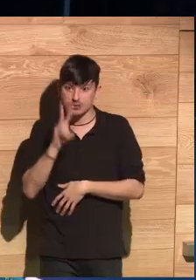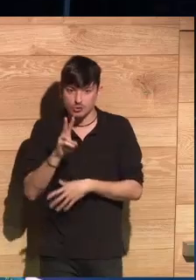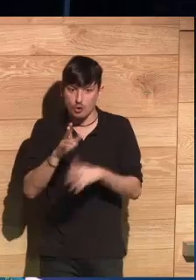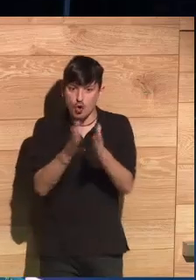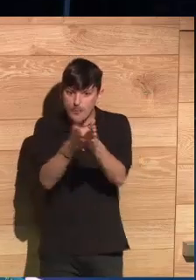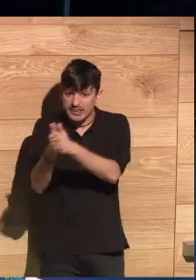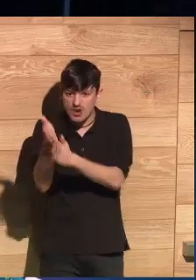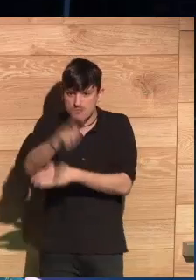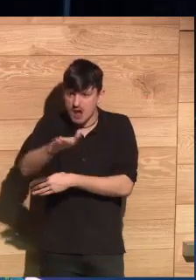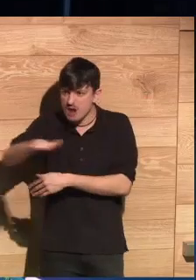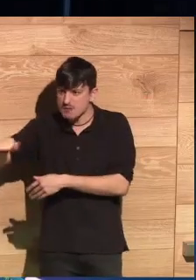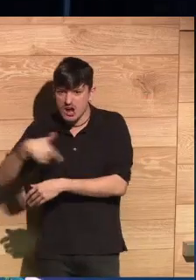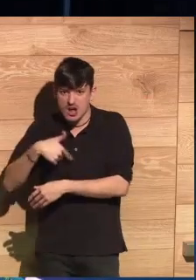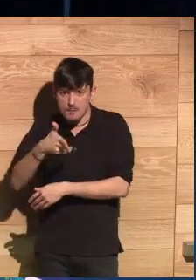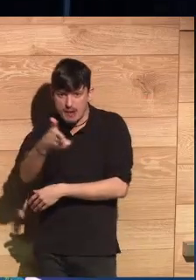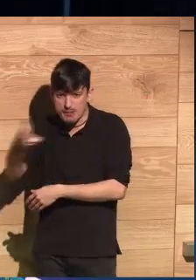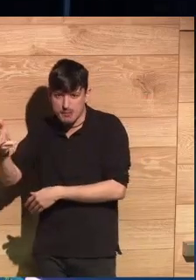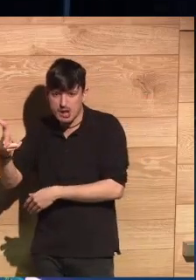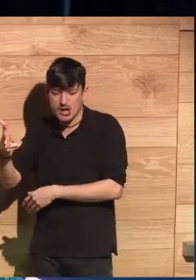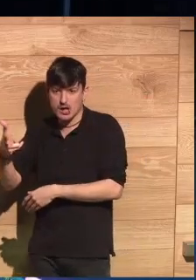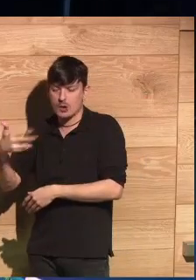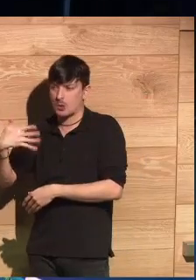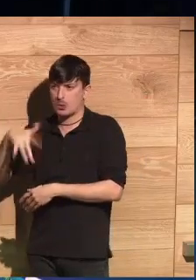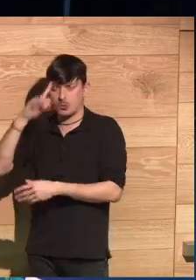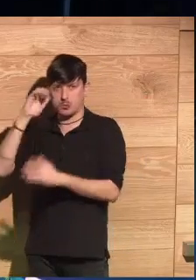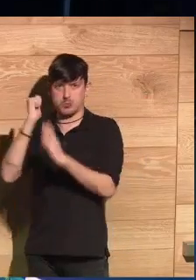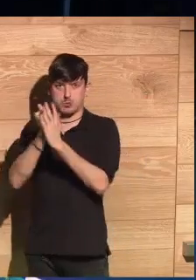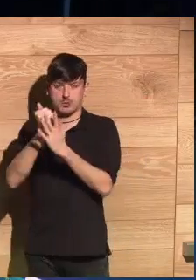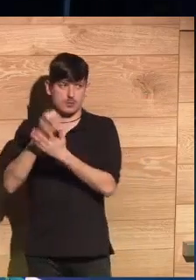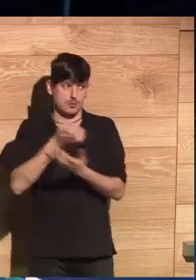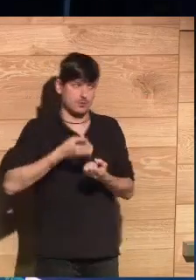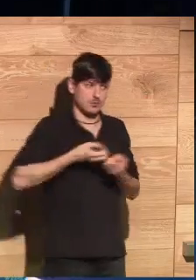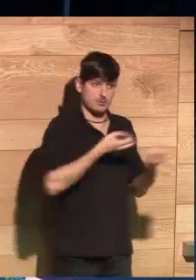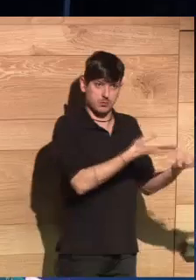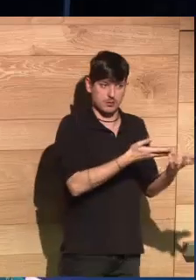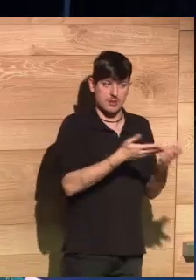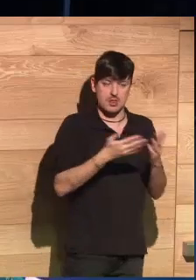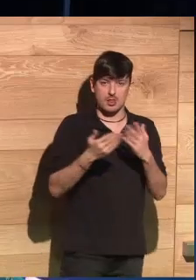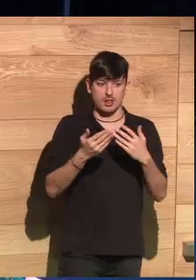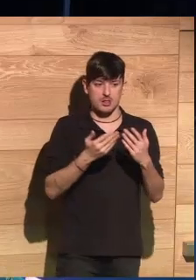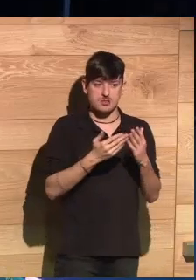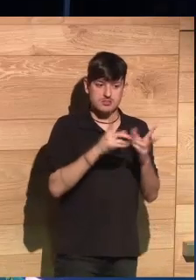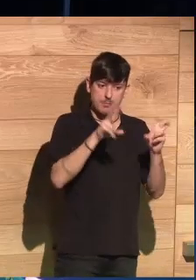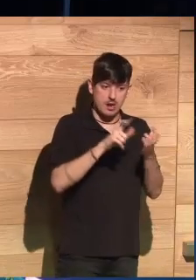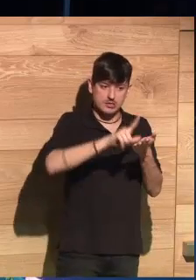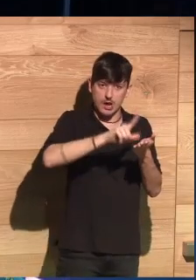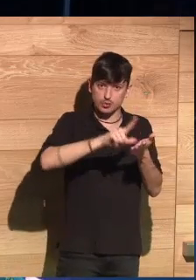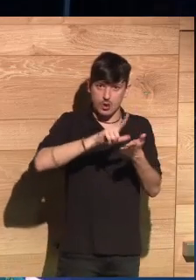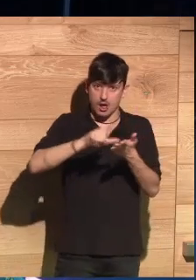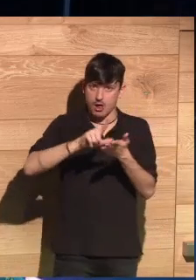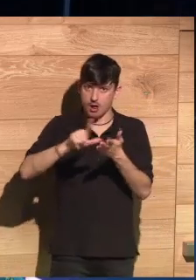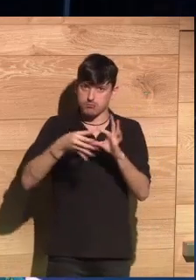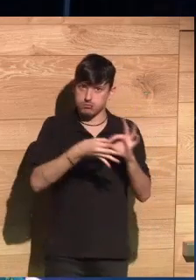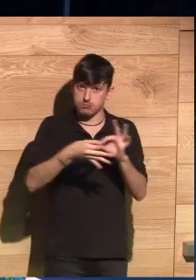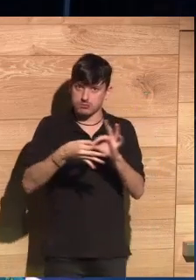a sus compañeros, ha matado... O sea, es muy complejo. Entonces, el diálogo con la literatura es muy importante y también nos tiene que